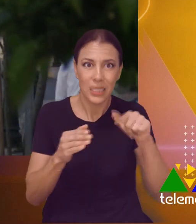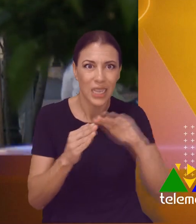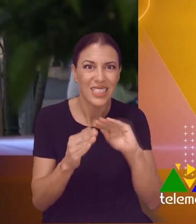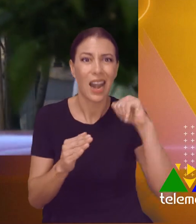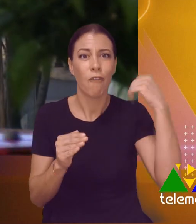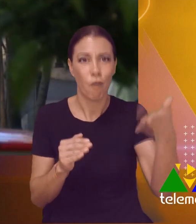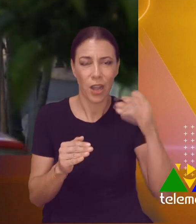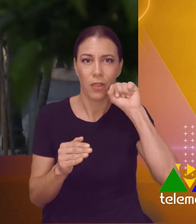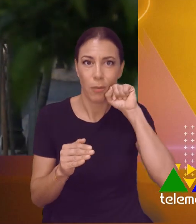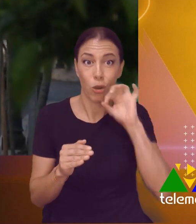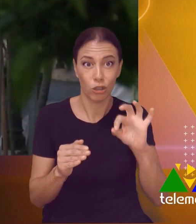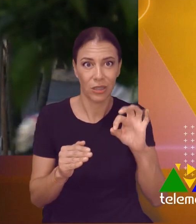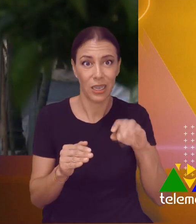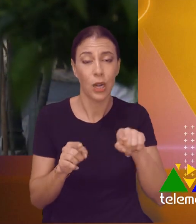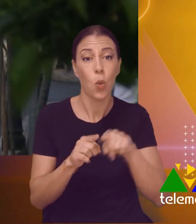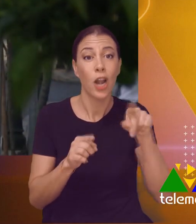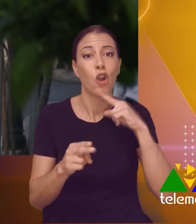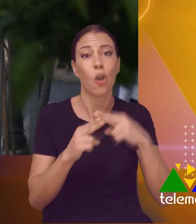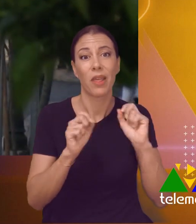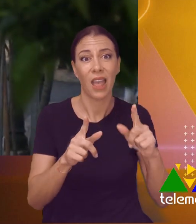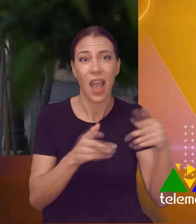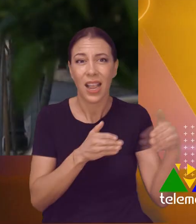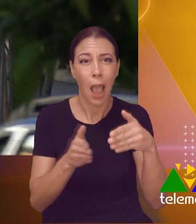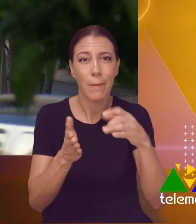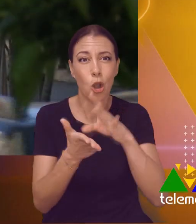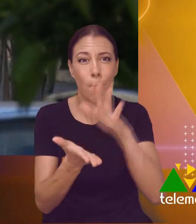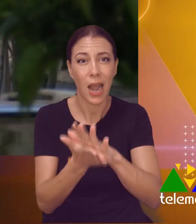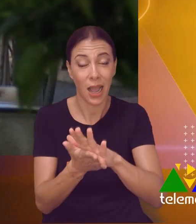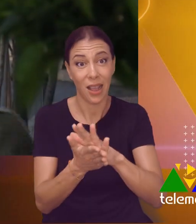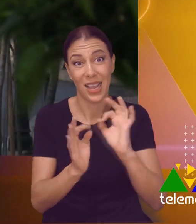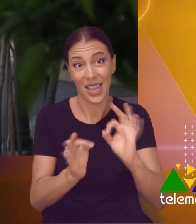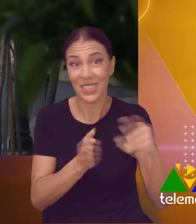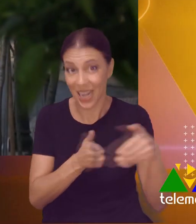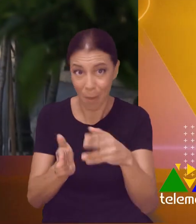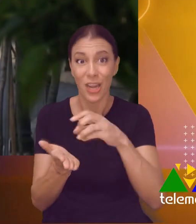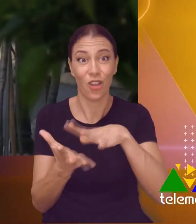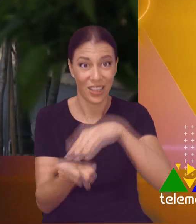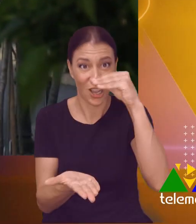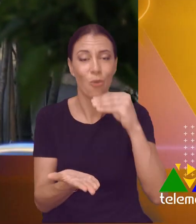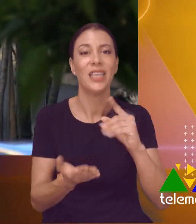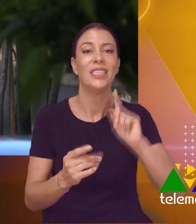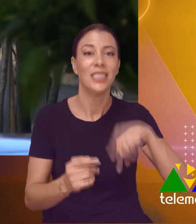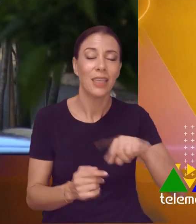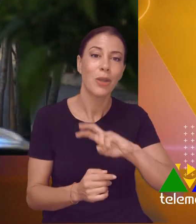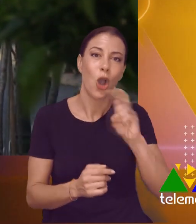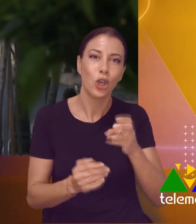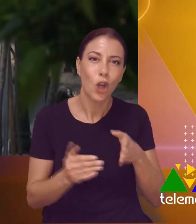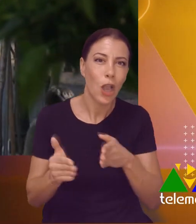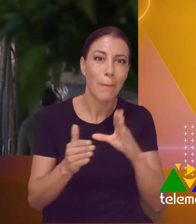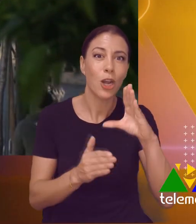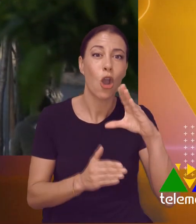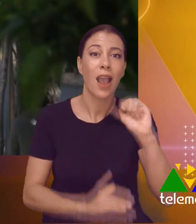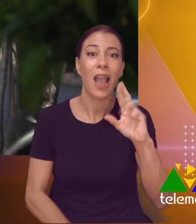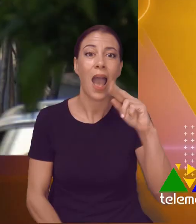Málaga, camino de Salobreña, y la ermita del Carmen, que está al otro lado, en el camino hacia Granada, ¿no? Es decir, la ermita se construía